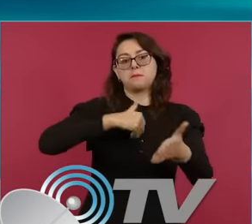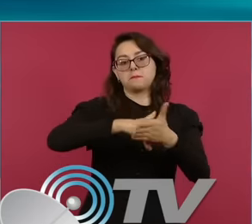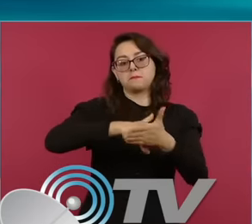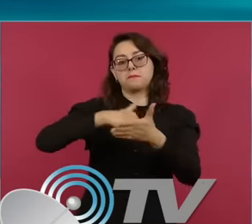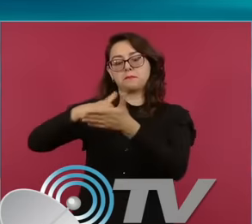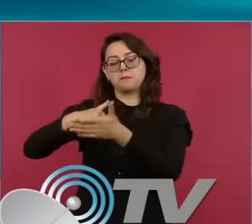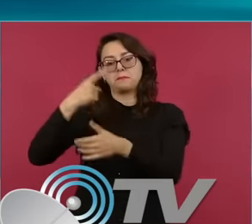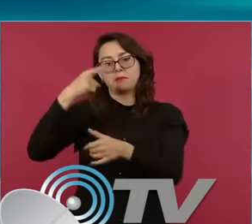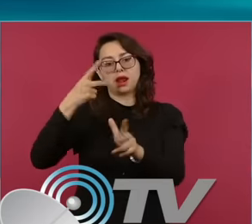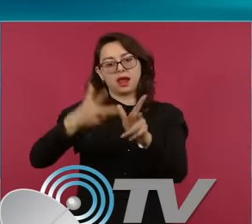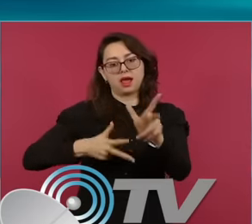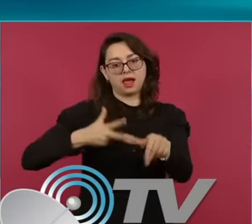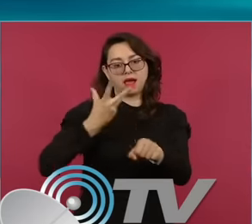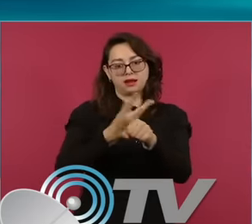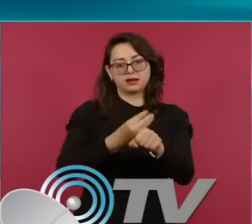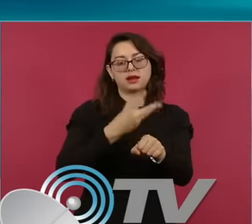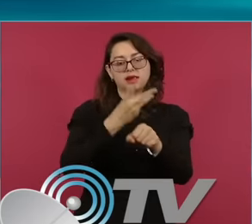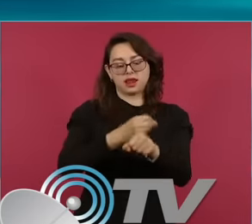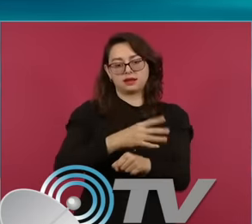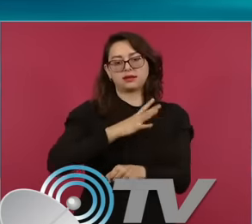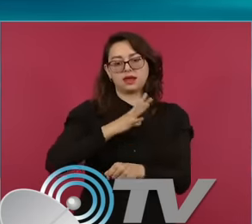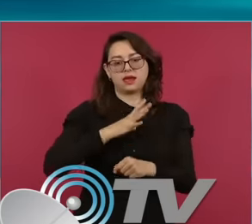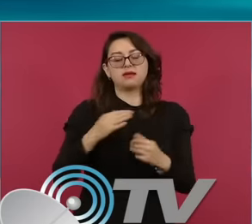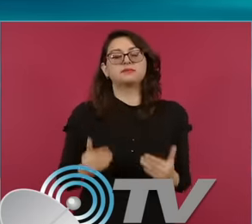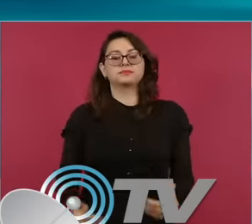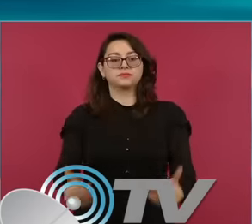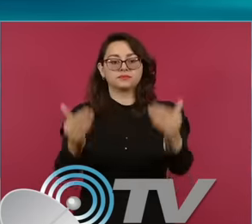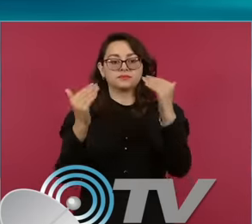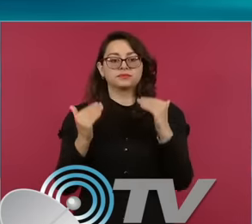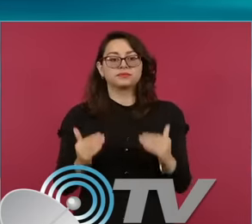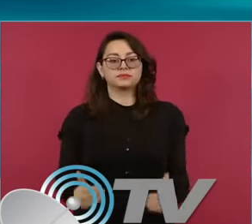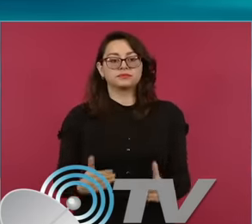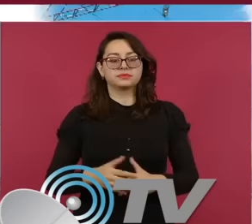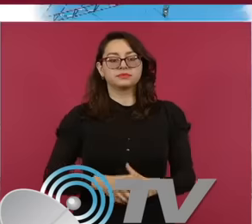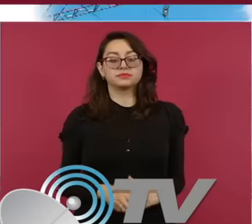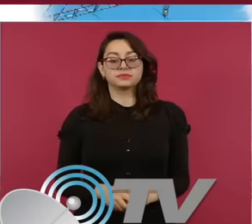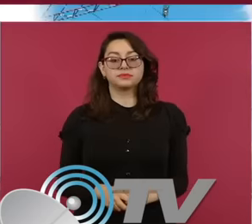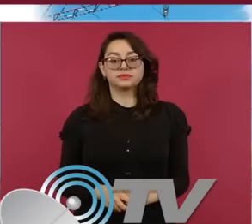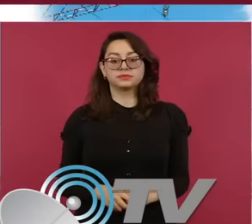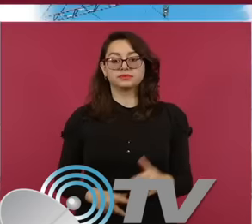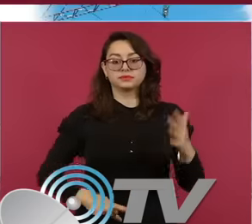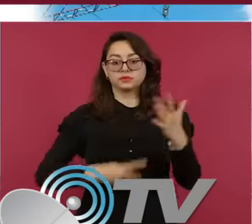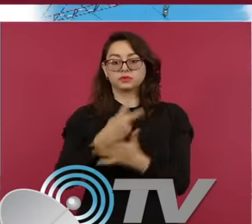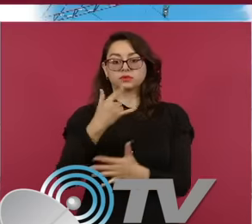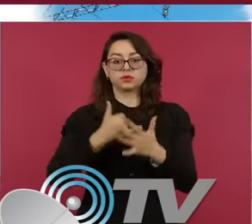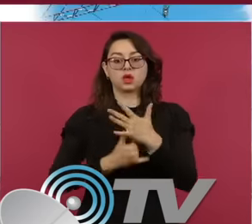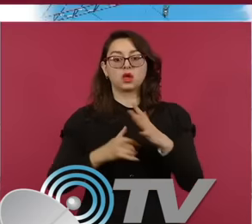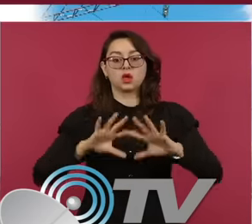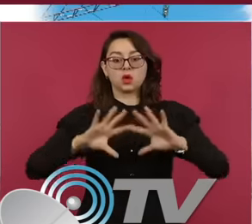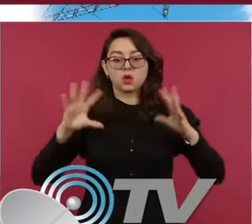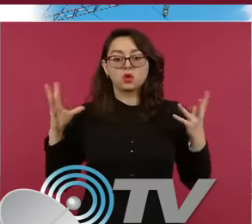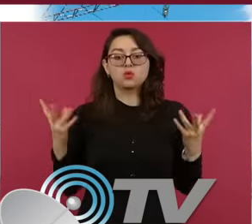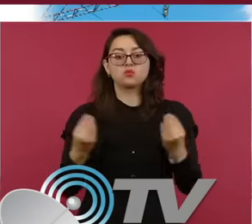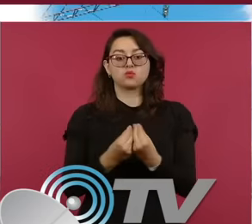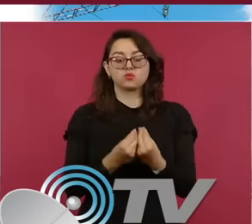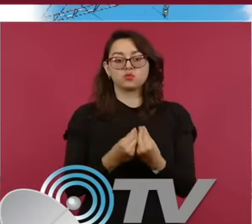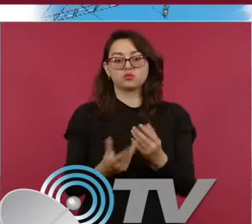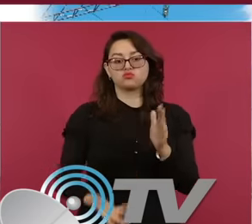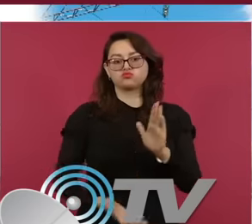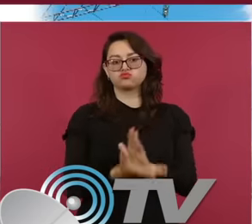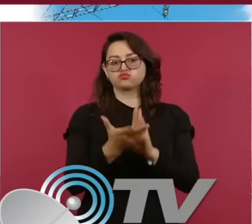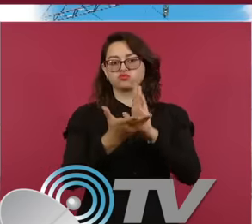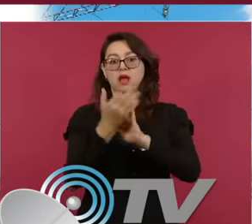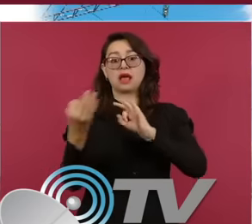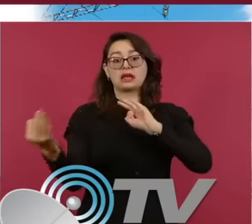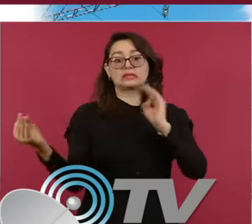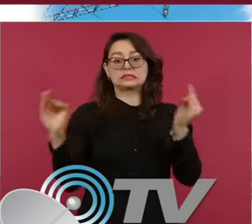el mantenimiento de los trenes. La siguiente, por favor. El proyecto integral considera también la construcción de